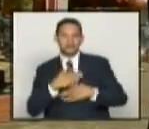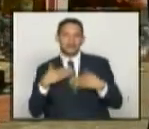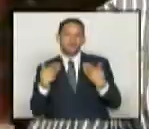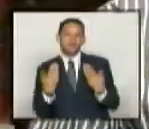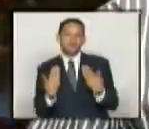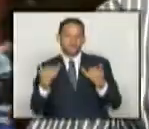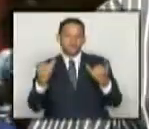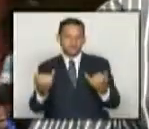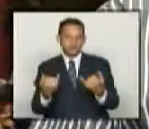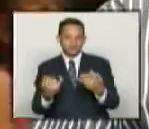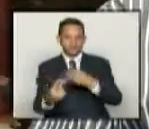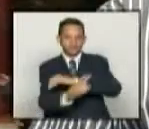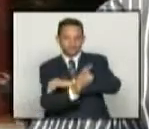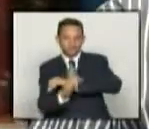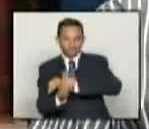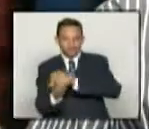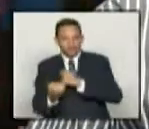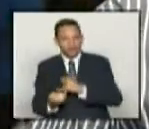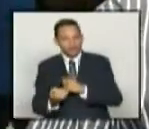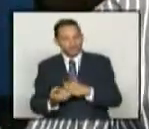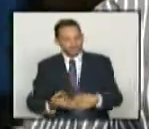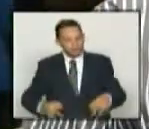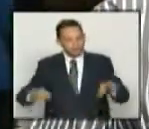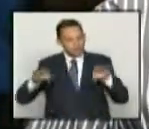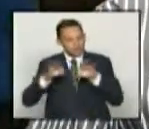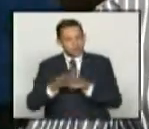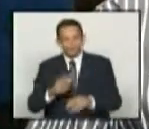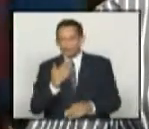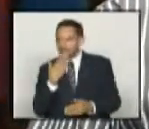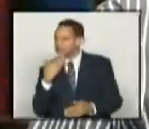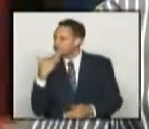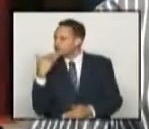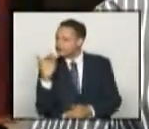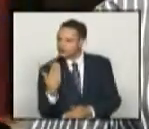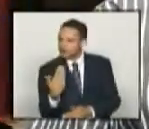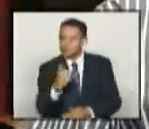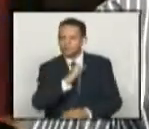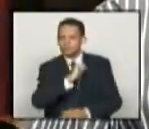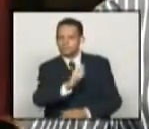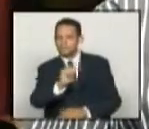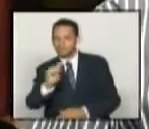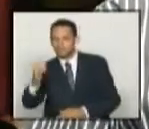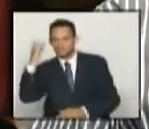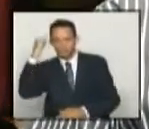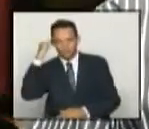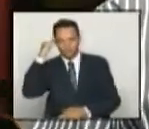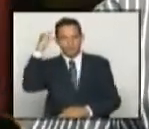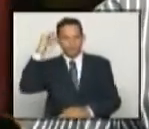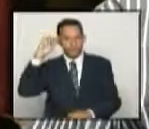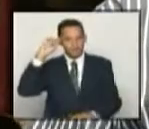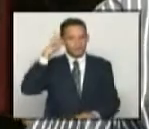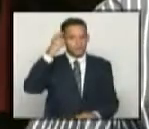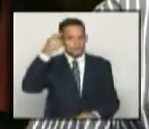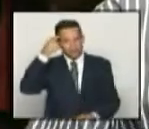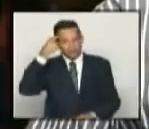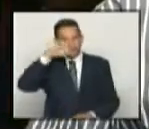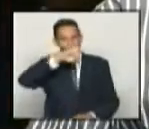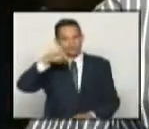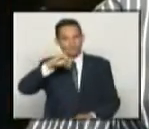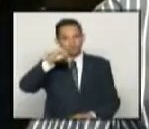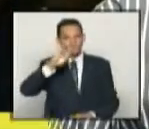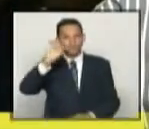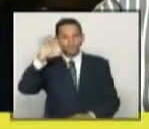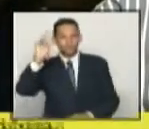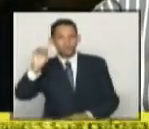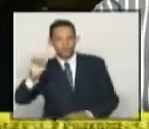Anserma, Caldas. Muy agradecidos con esa excelente idea que ha tenido el doctor Julián Gutiérrez, nuestro gobernador,